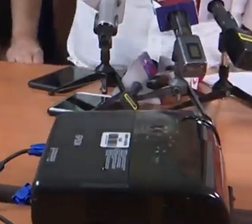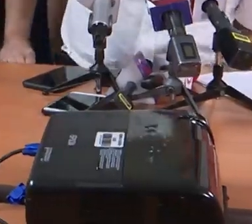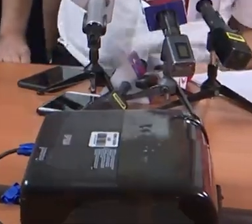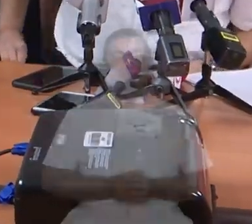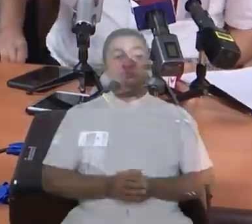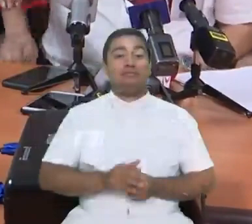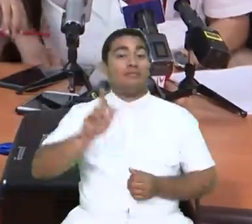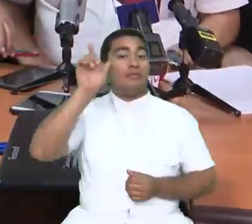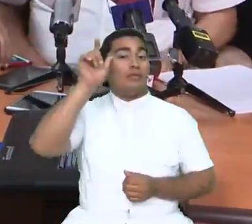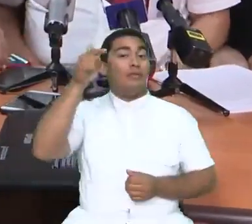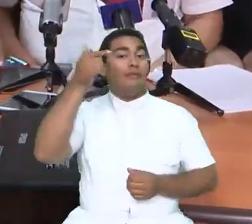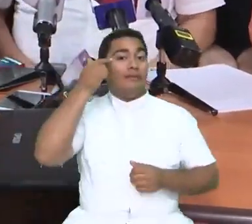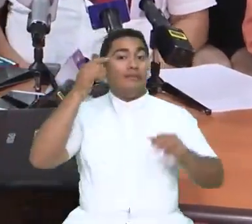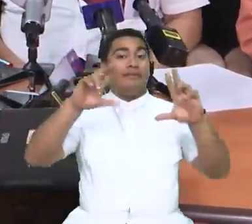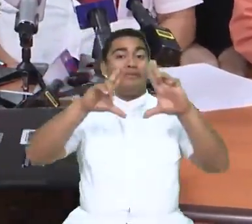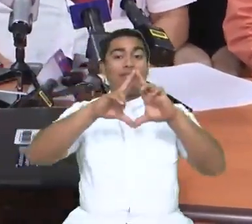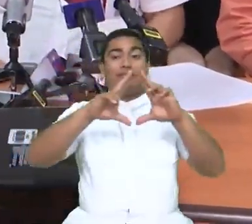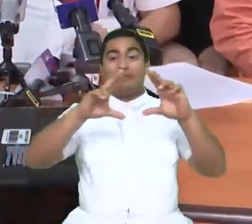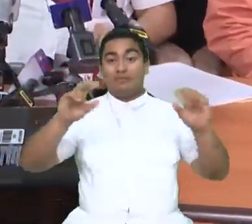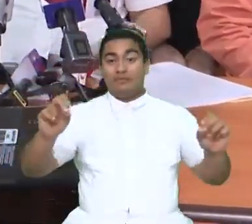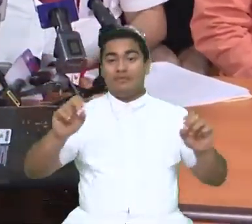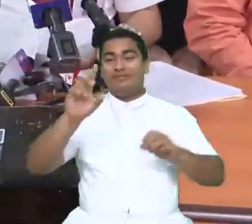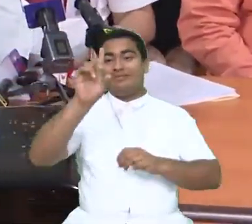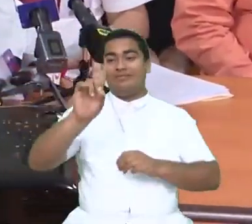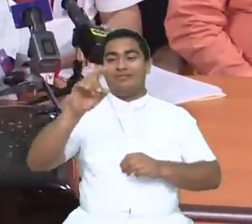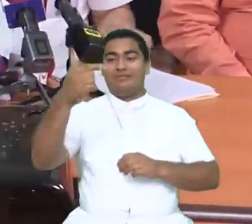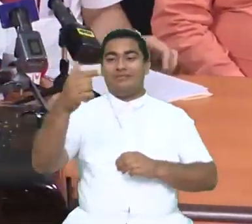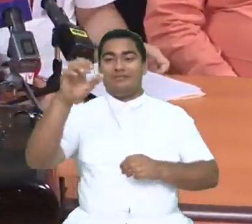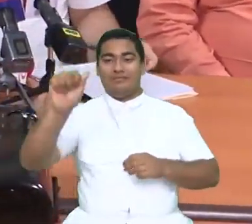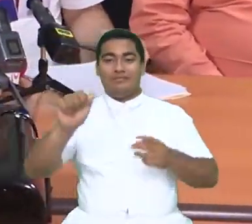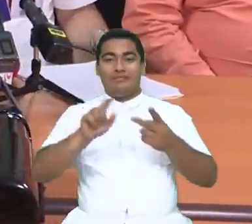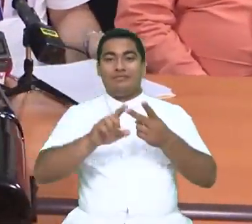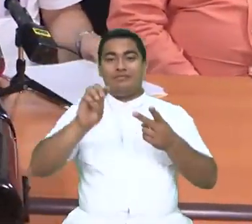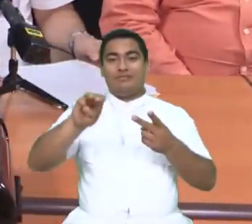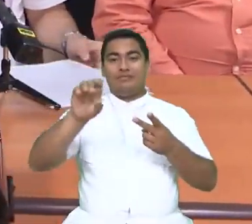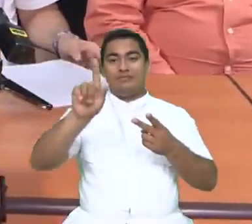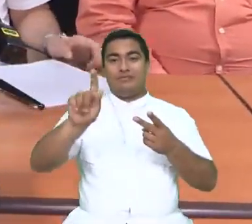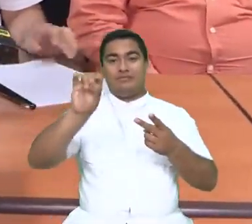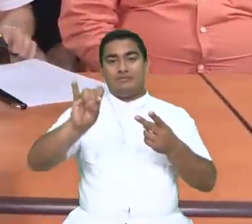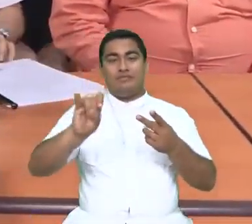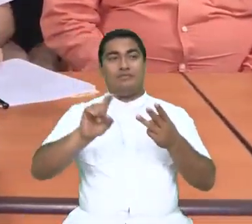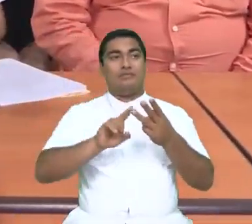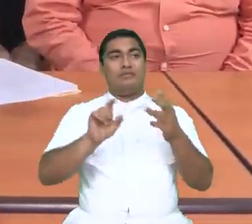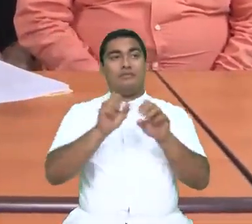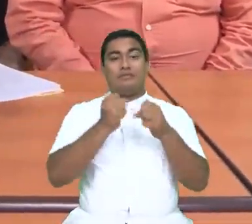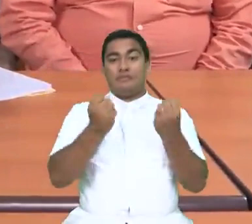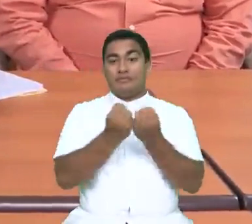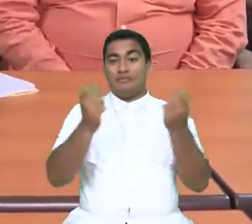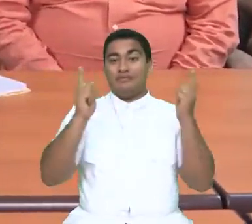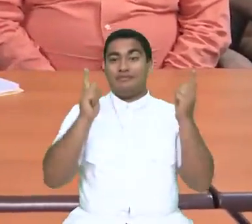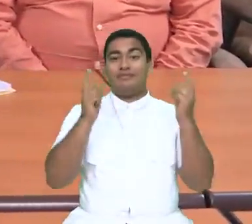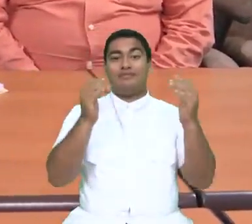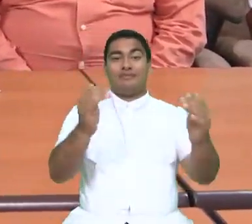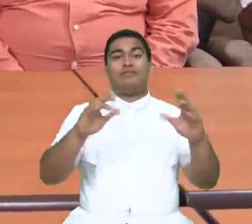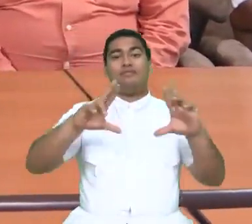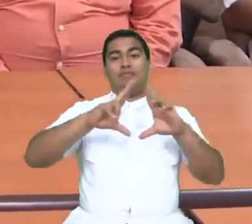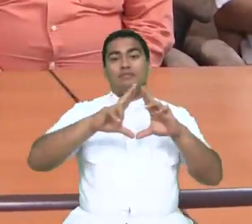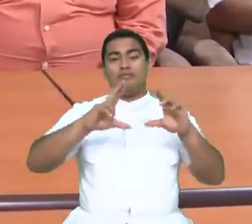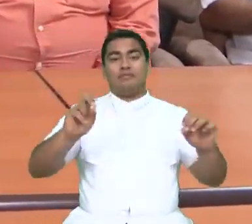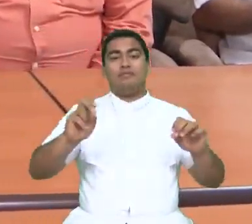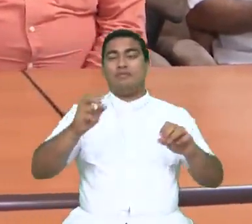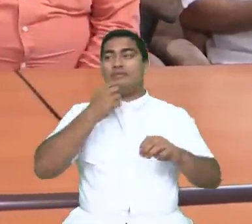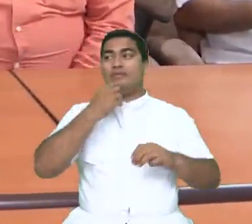El gobierno de Nicaragua, a través de la DGA MTI junto a la Asociación de Transportistas de Nicaragua, anunciaron la eliminación del cobro